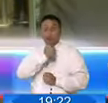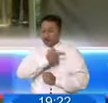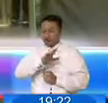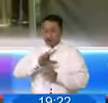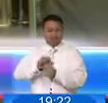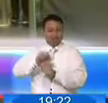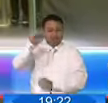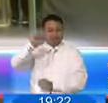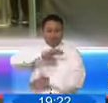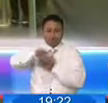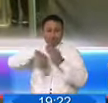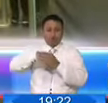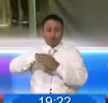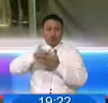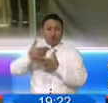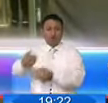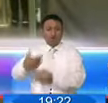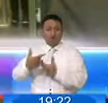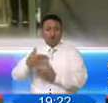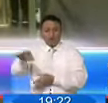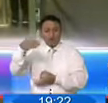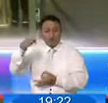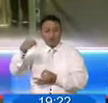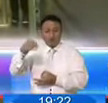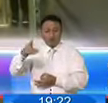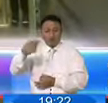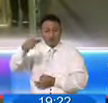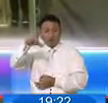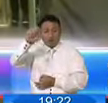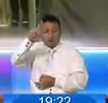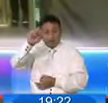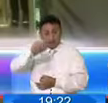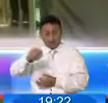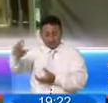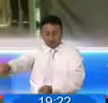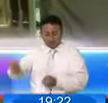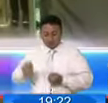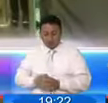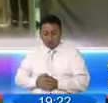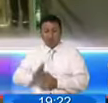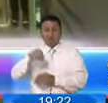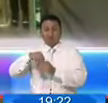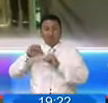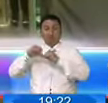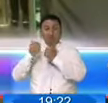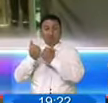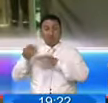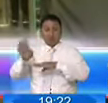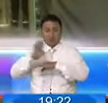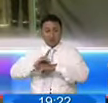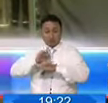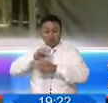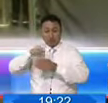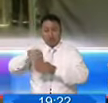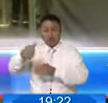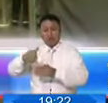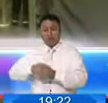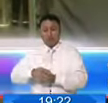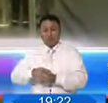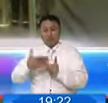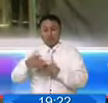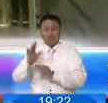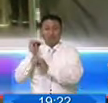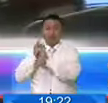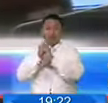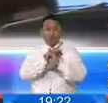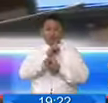desclasificación de todos los documentos del caso gabela los que están dentro de la asamblea nacional y los que están fuera en todos los estamentos